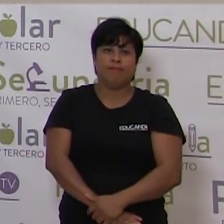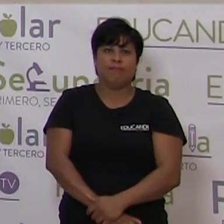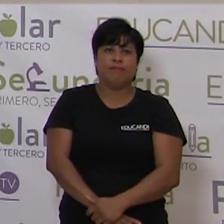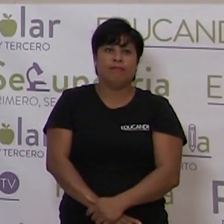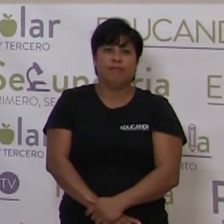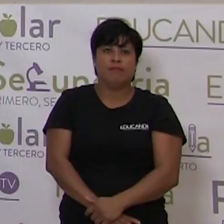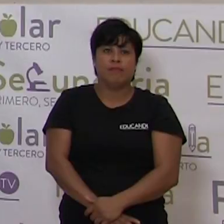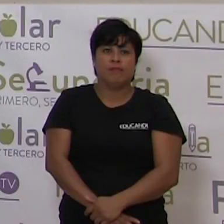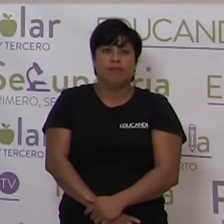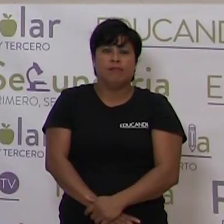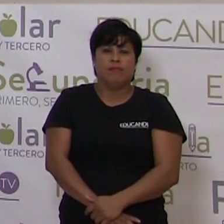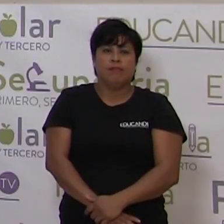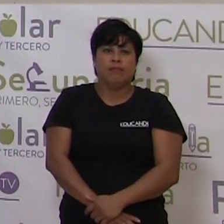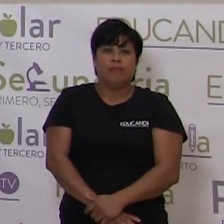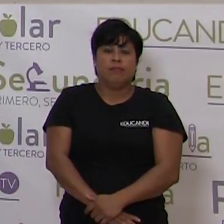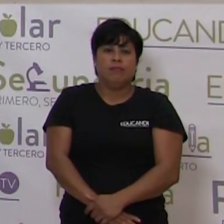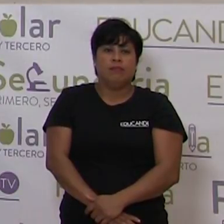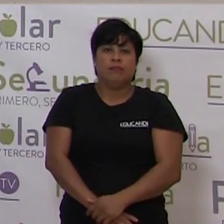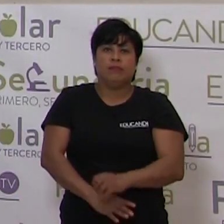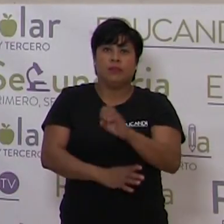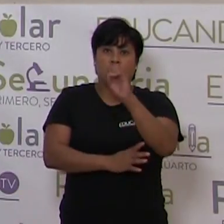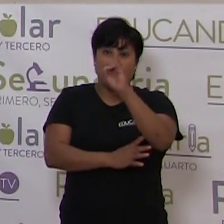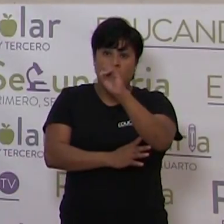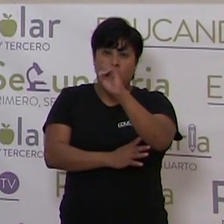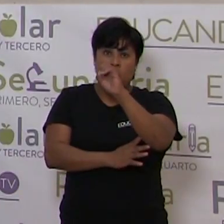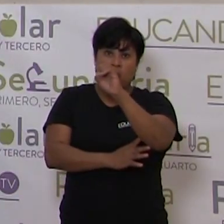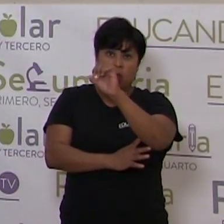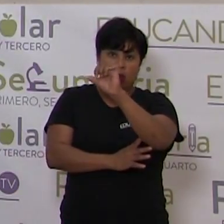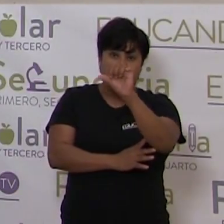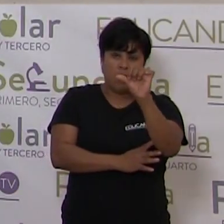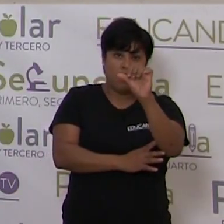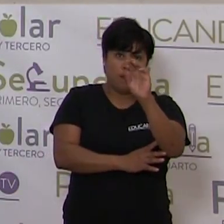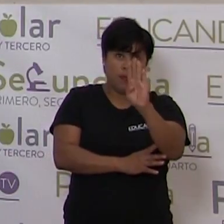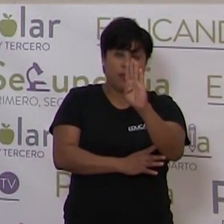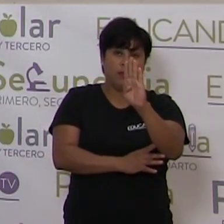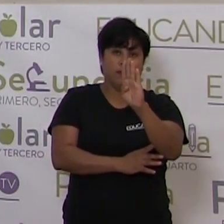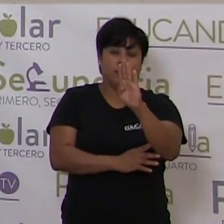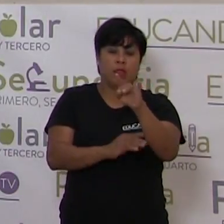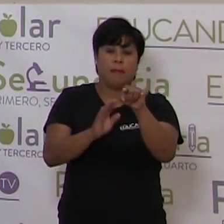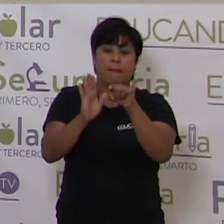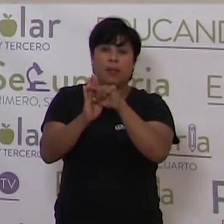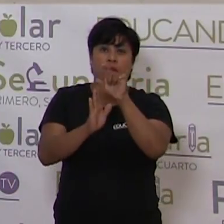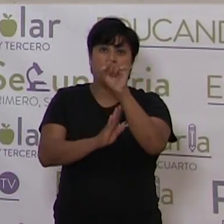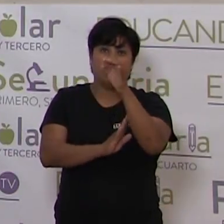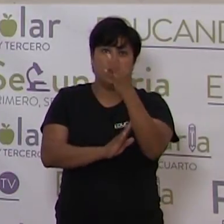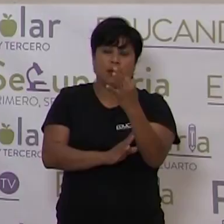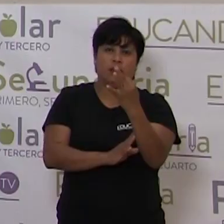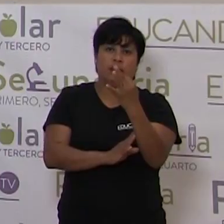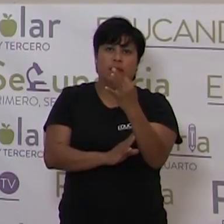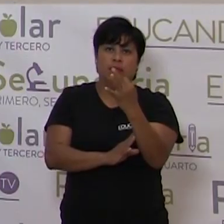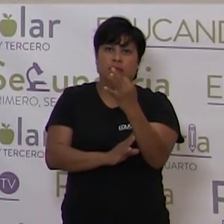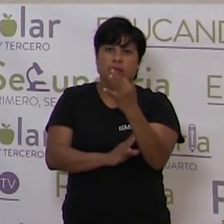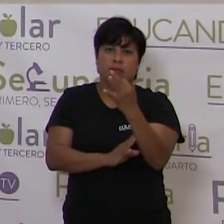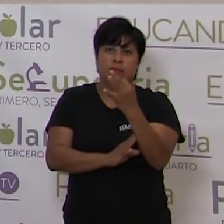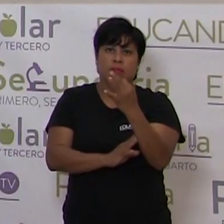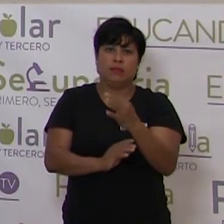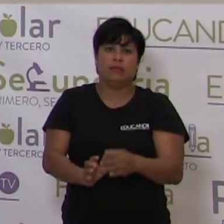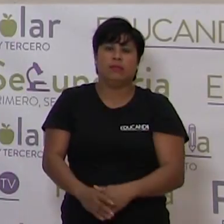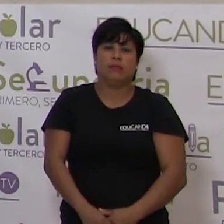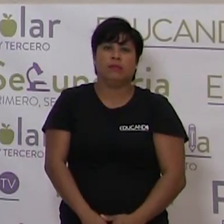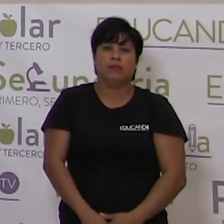De O a B es menos 23. El punto